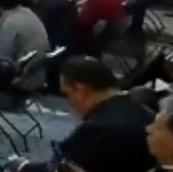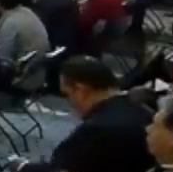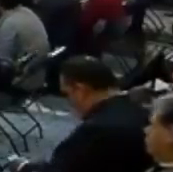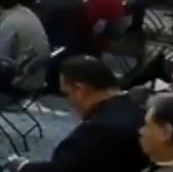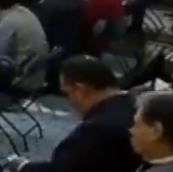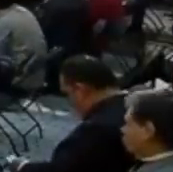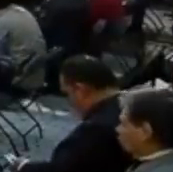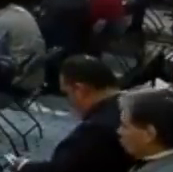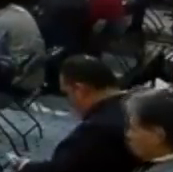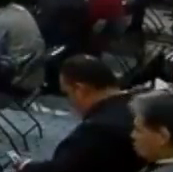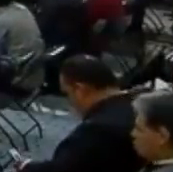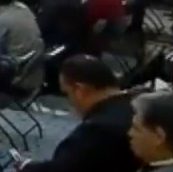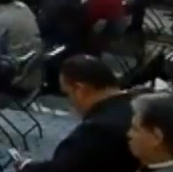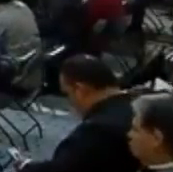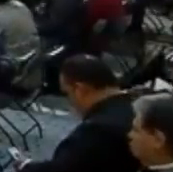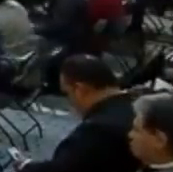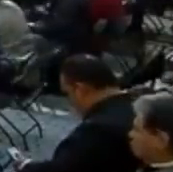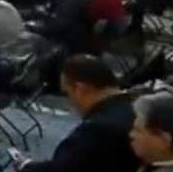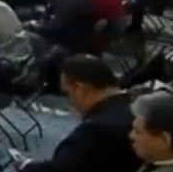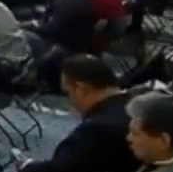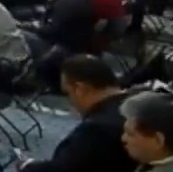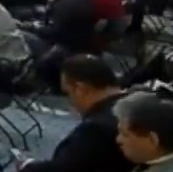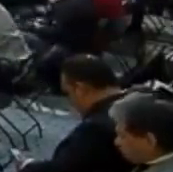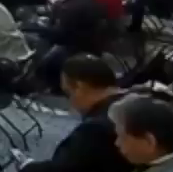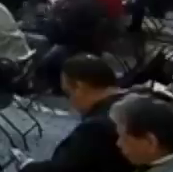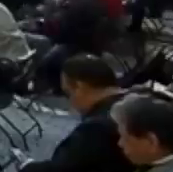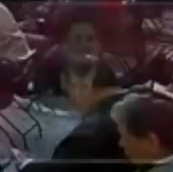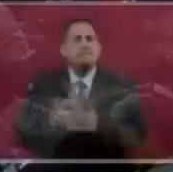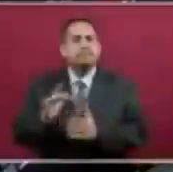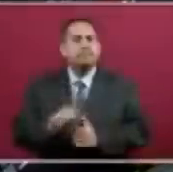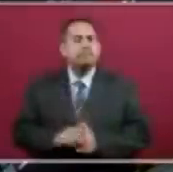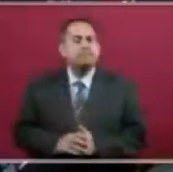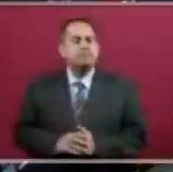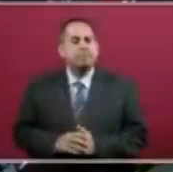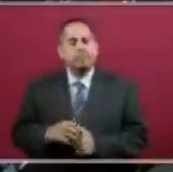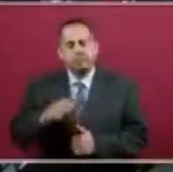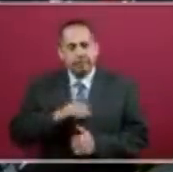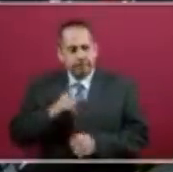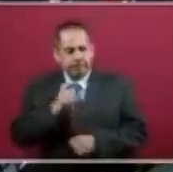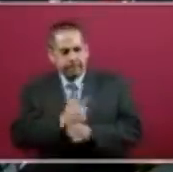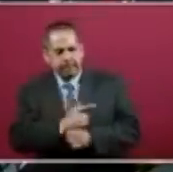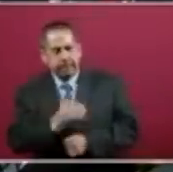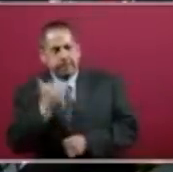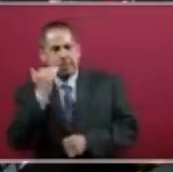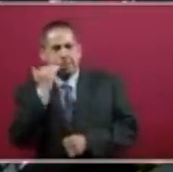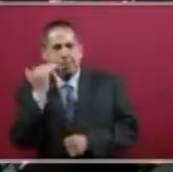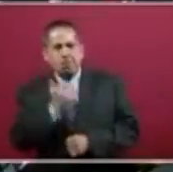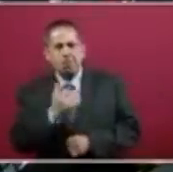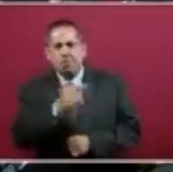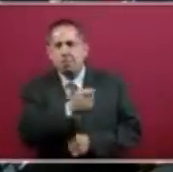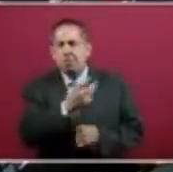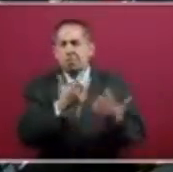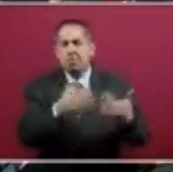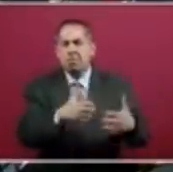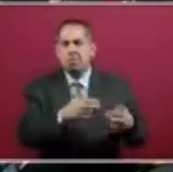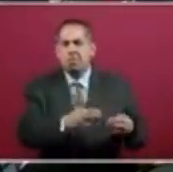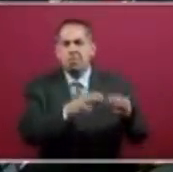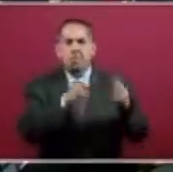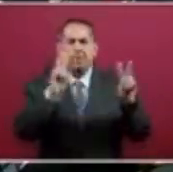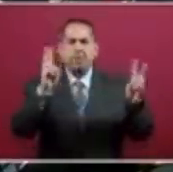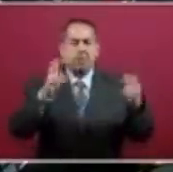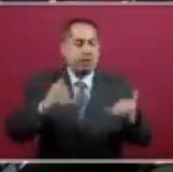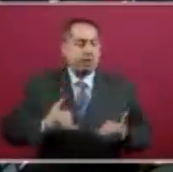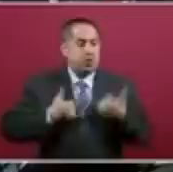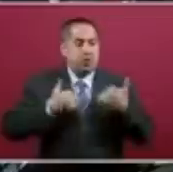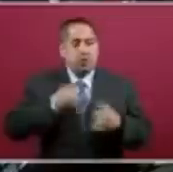Gracias, presidente. Italia López, de Quinto Poder. Preguntarle, ¿habían detectado algunas irregularidades en empresas registradas en el programa de Jóvenes Construyendo el